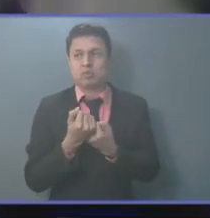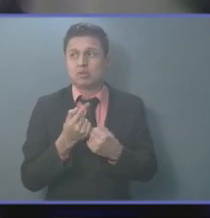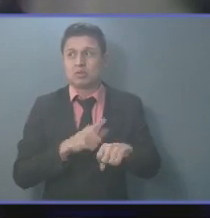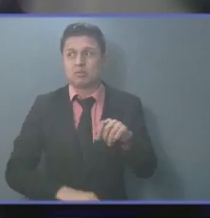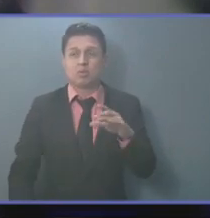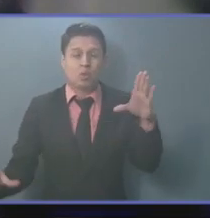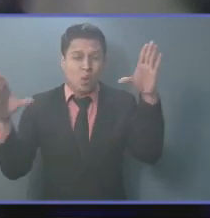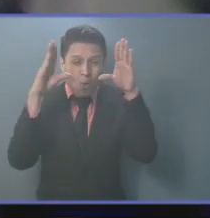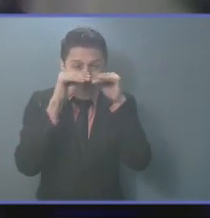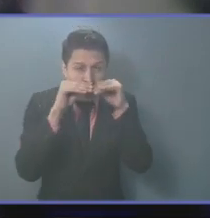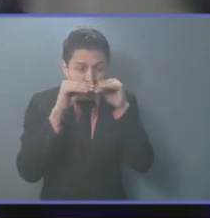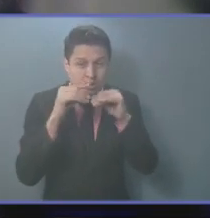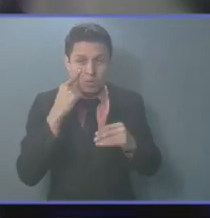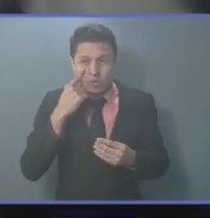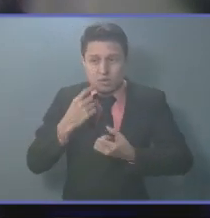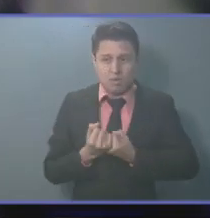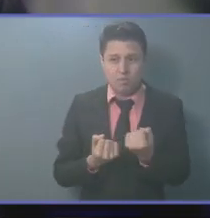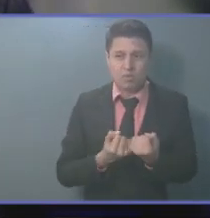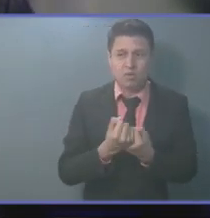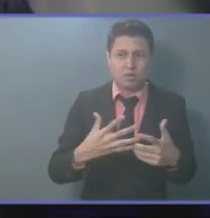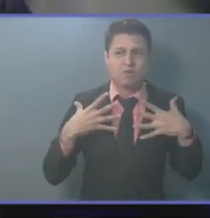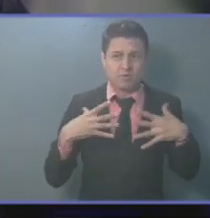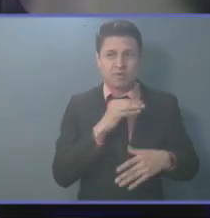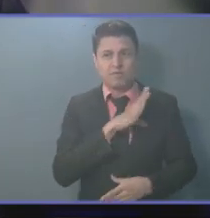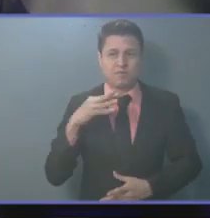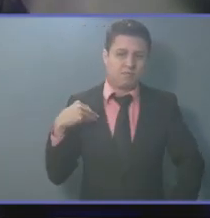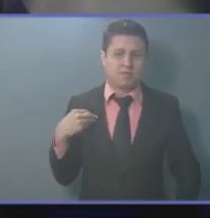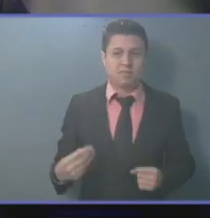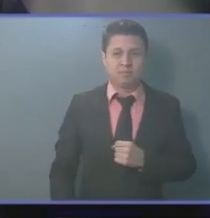medianoche salvando vidas, protegiendo familias.